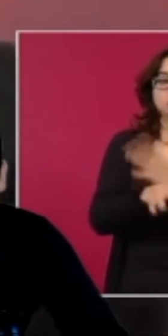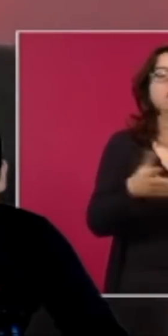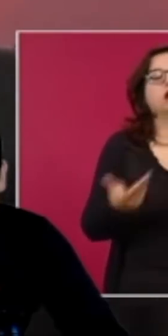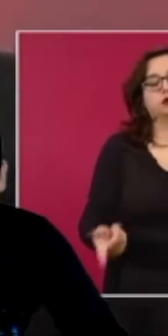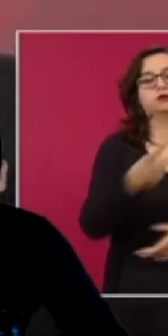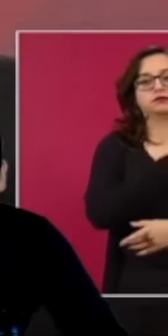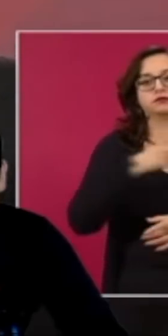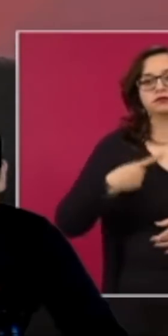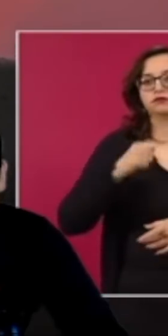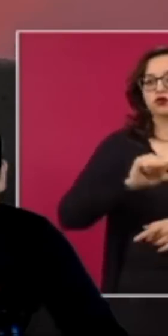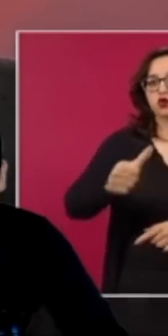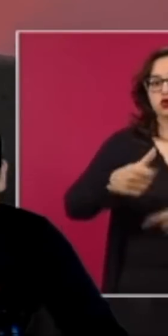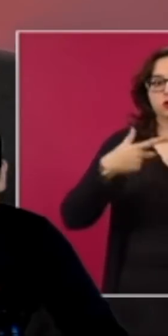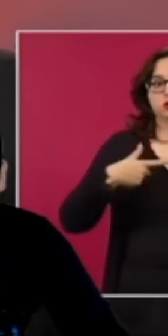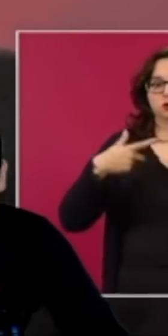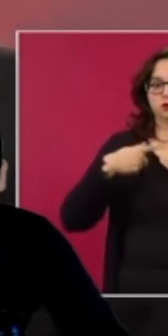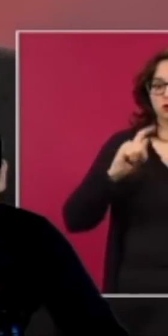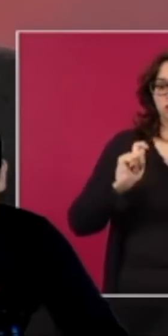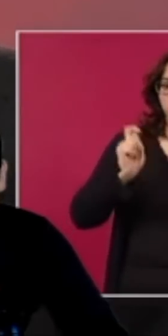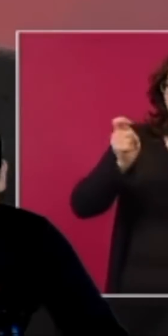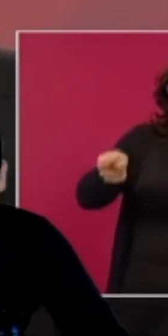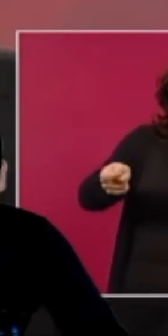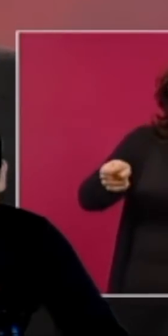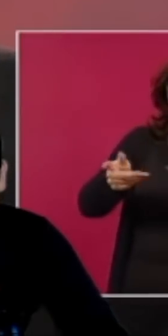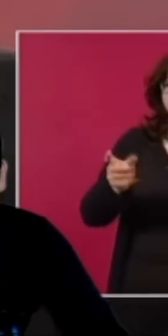haya ingobernabilidad,